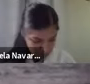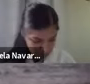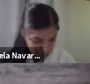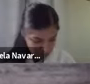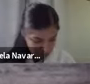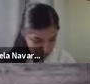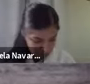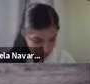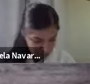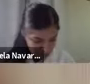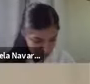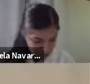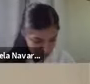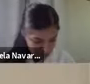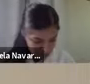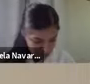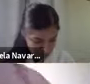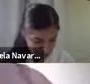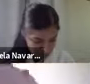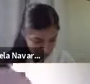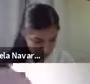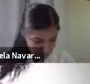después al menos también